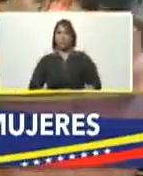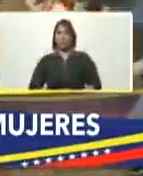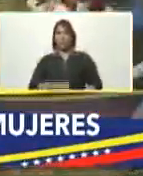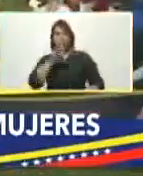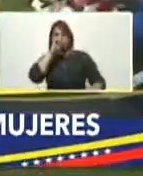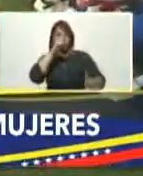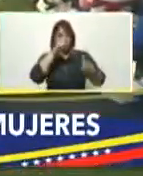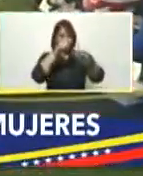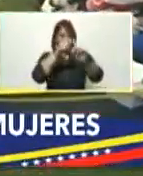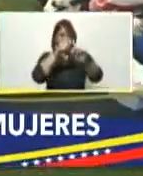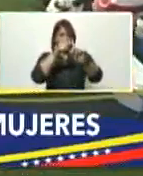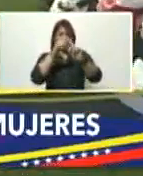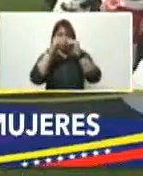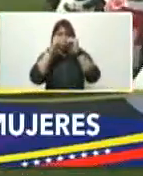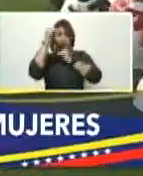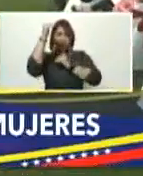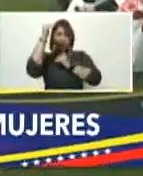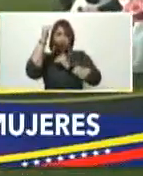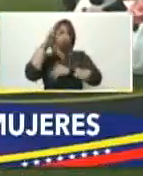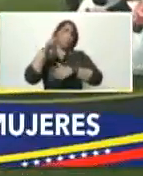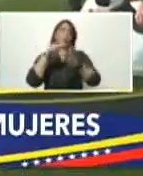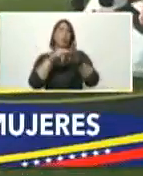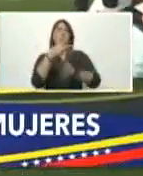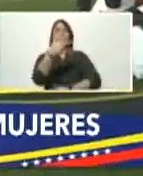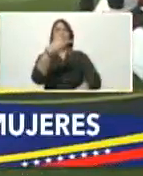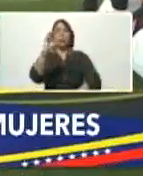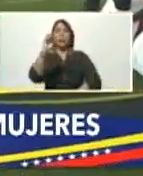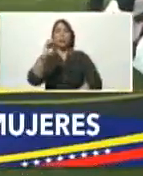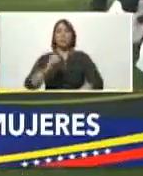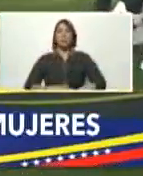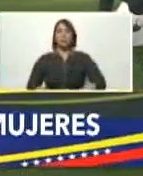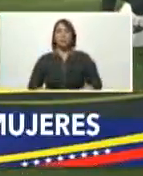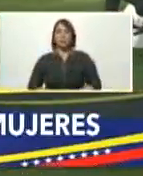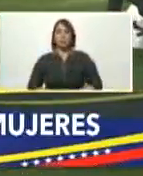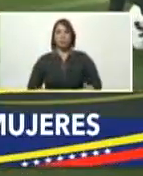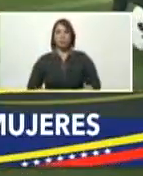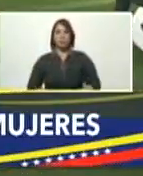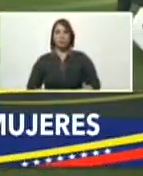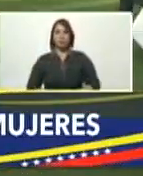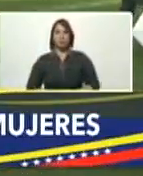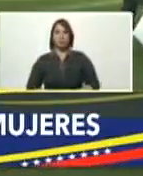Rumbo al 2030.